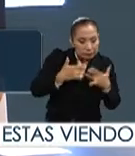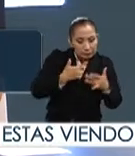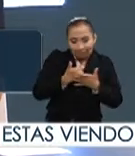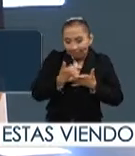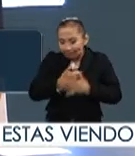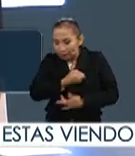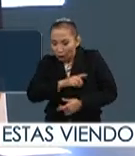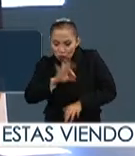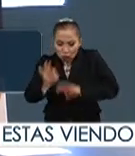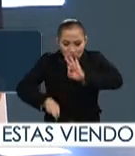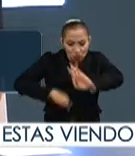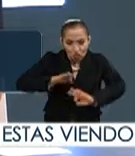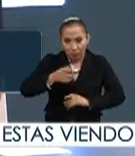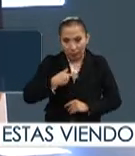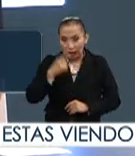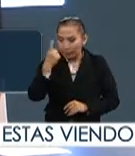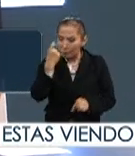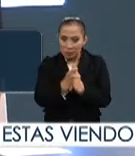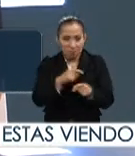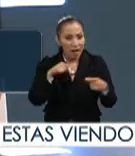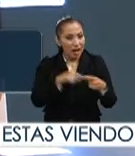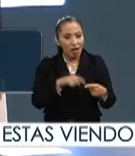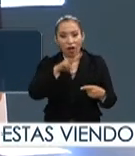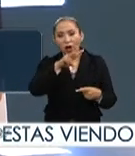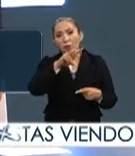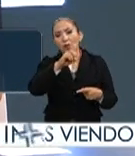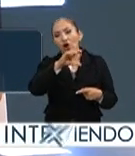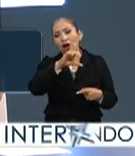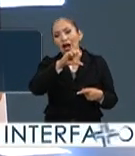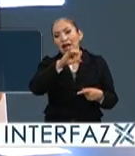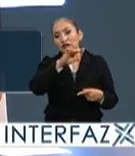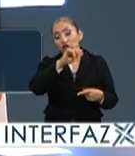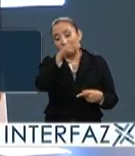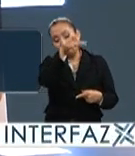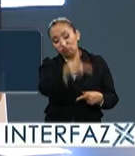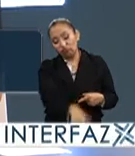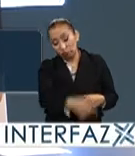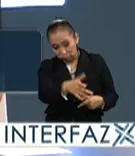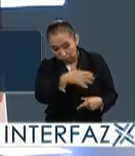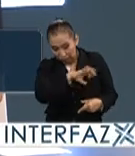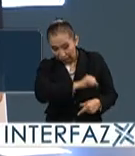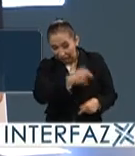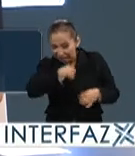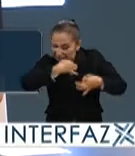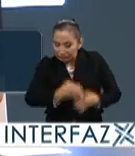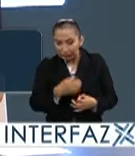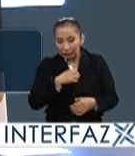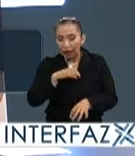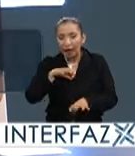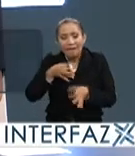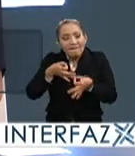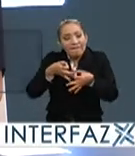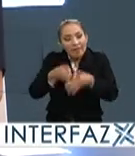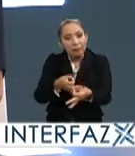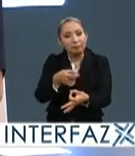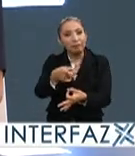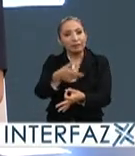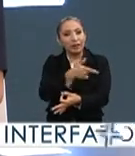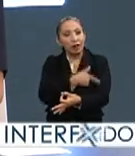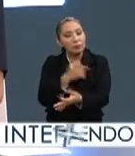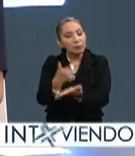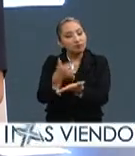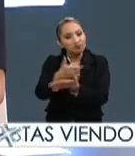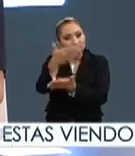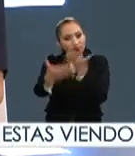procurar la salud de todo mundo. Entonces, primero que nada, sí tenemos que detectar que los aspirantes de veras tengan esta inclinación